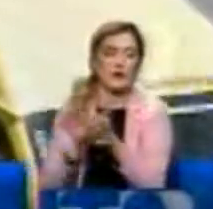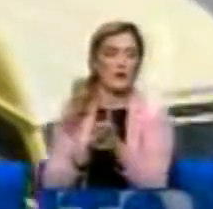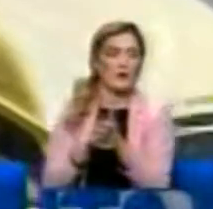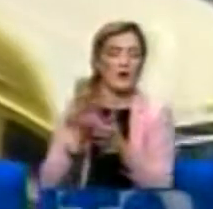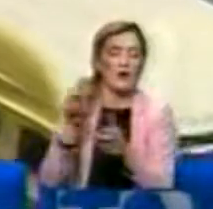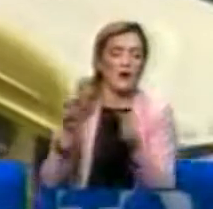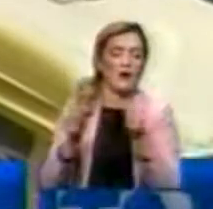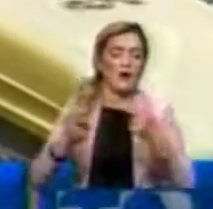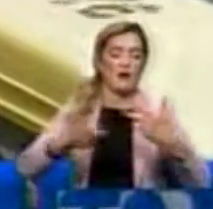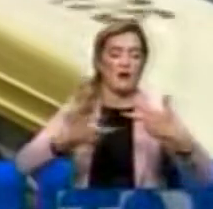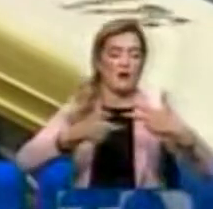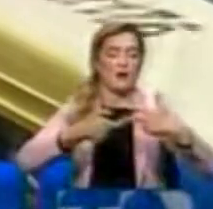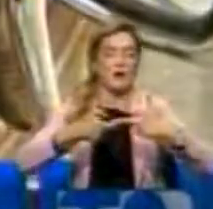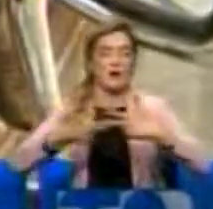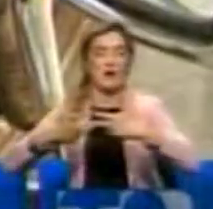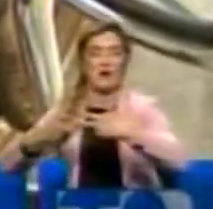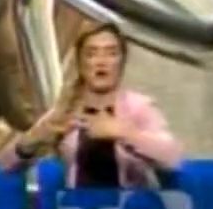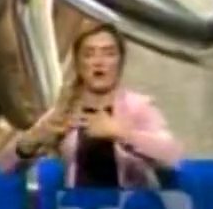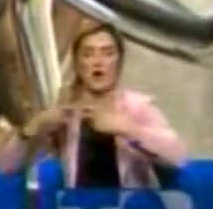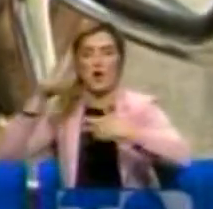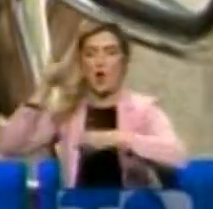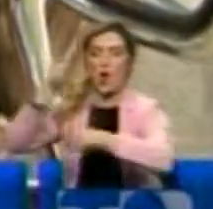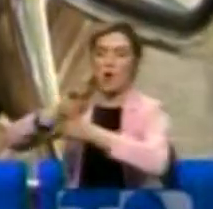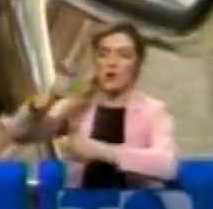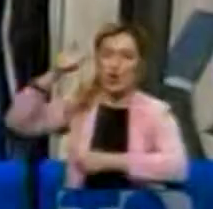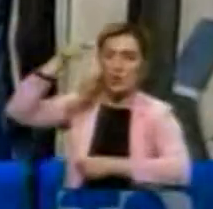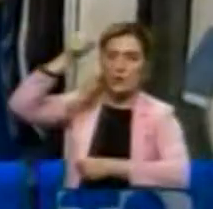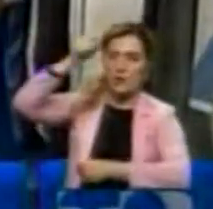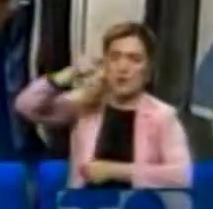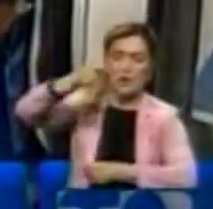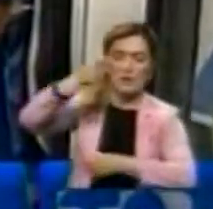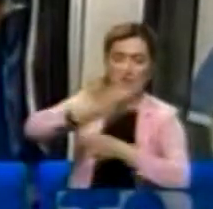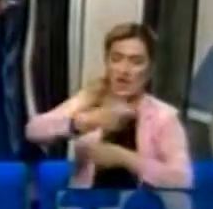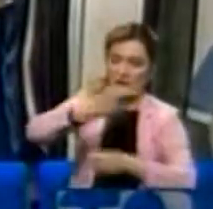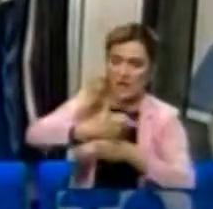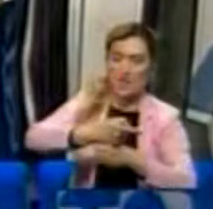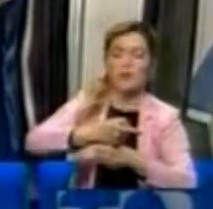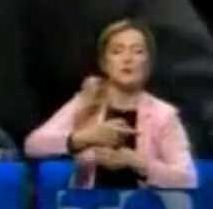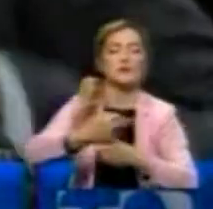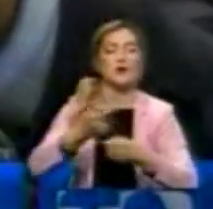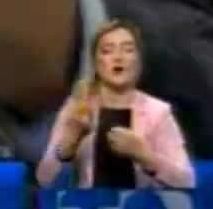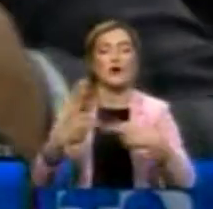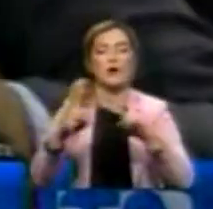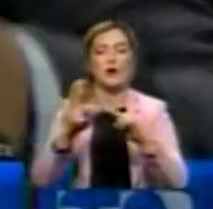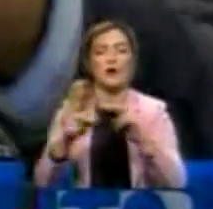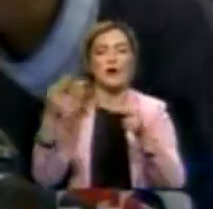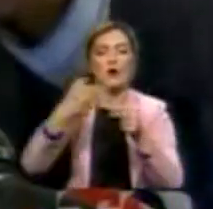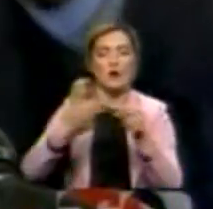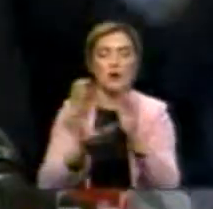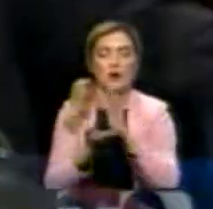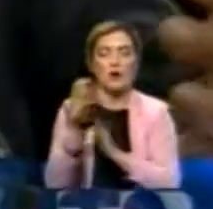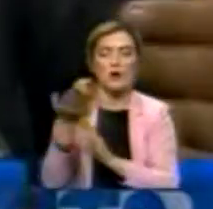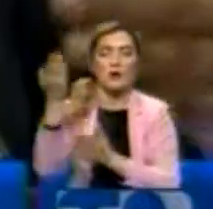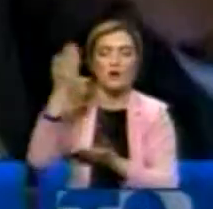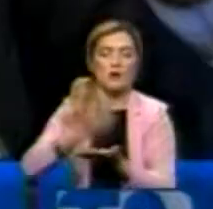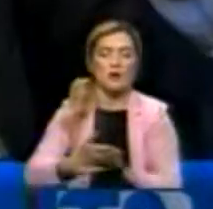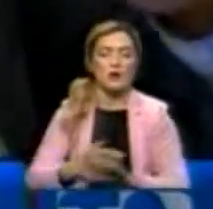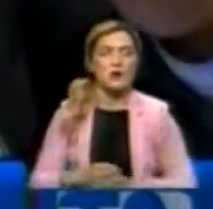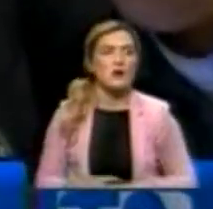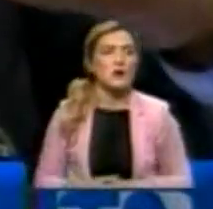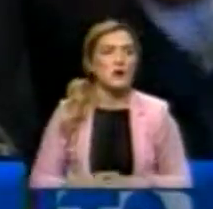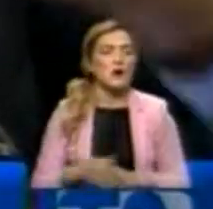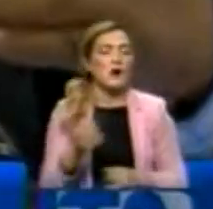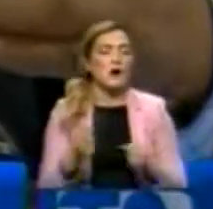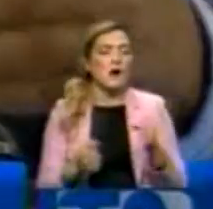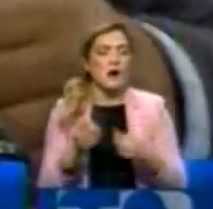actividades si el gobierno no deroga el decreto ejecutivo que incrementa los combustibles. Si hoy día tengo un carro que